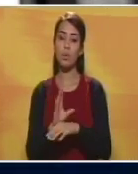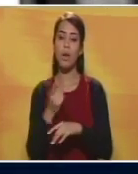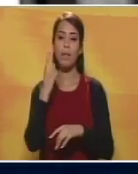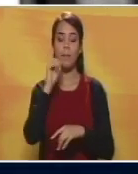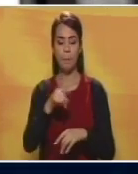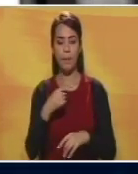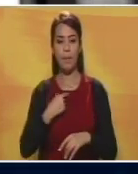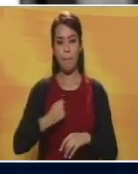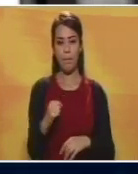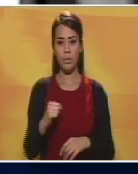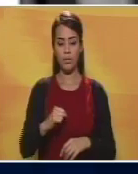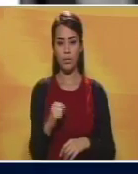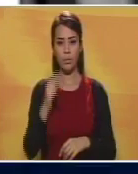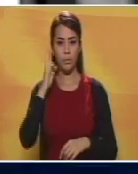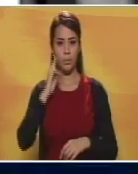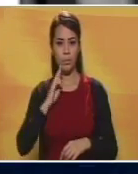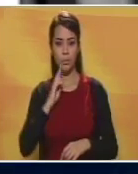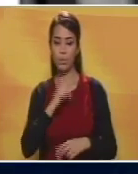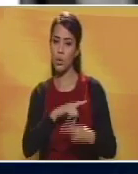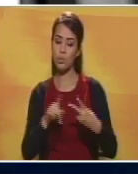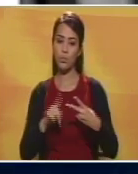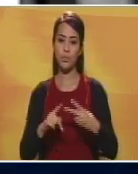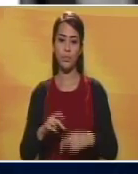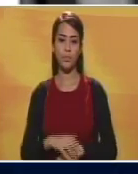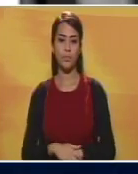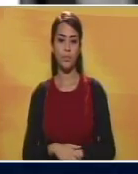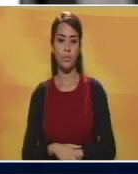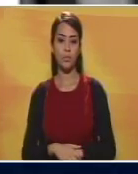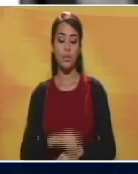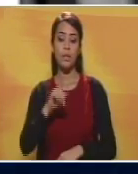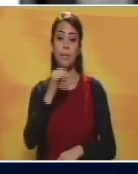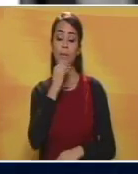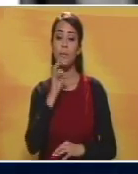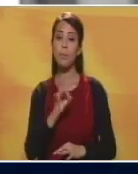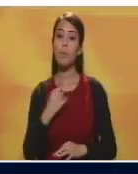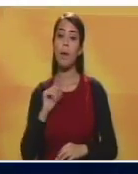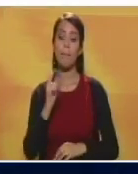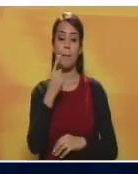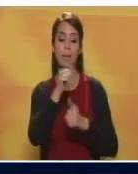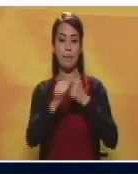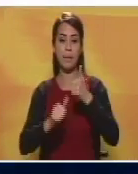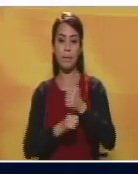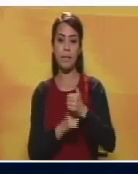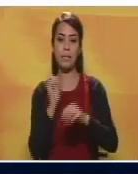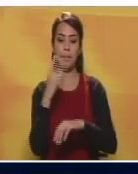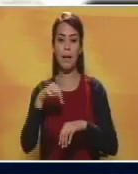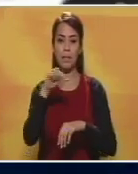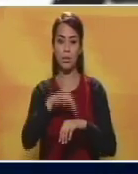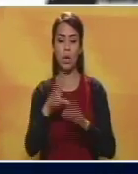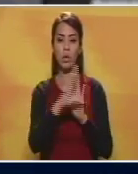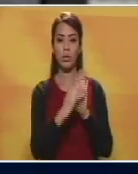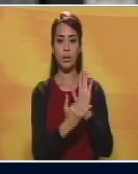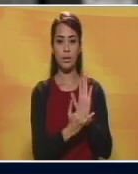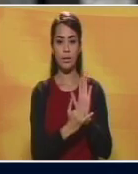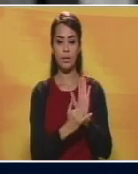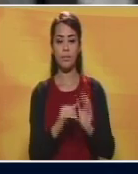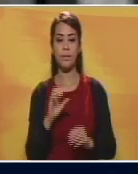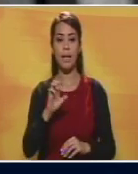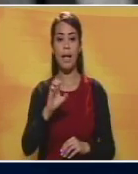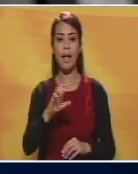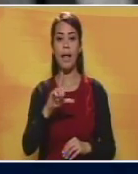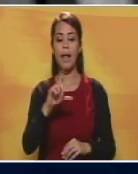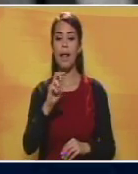Nacional Bolivariana y efectivos castrenses. Asimismo, destacó que el primer vicepresidente de la Asamblea Nacional Constituyente, Elvis